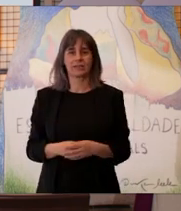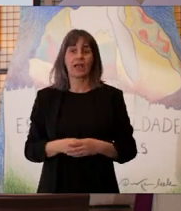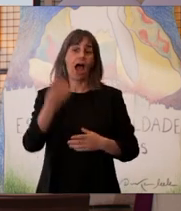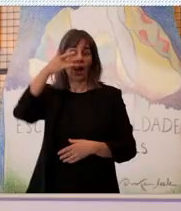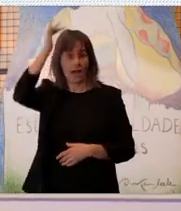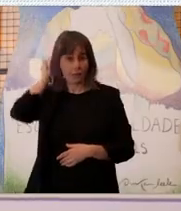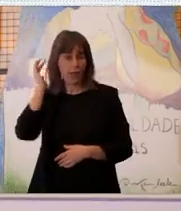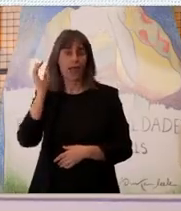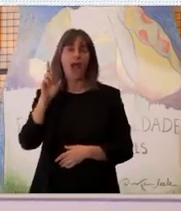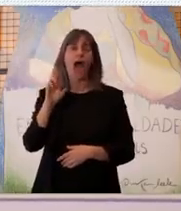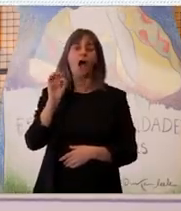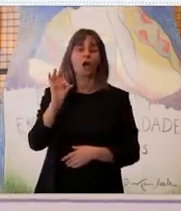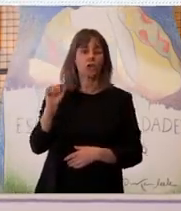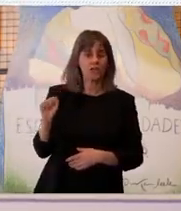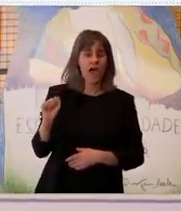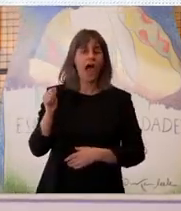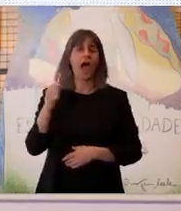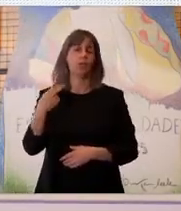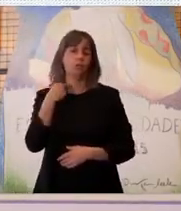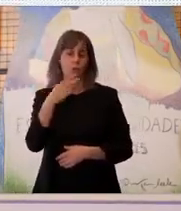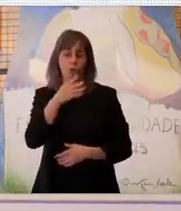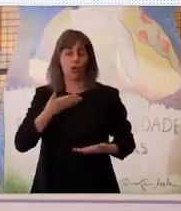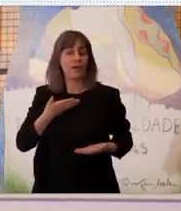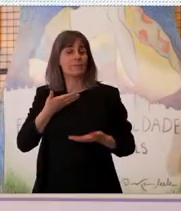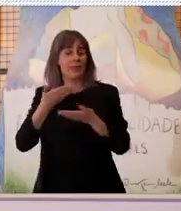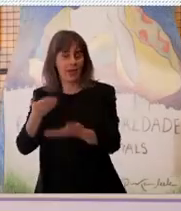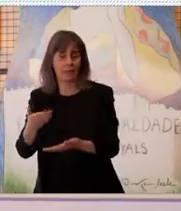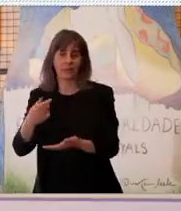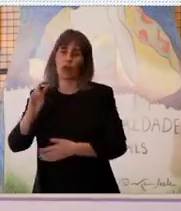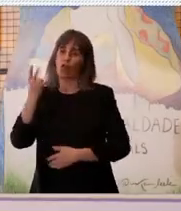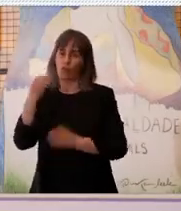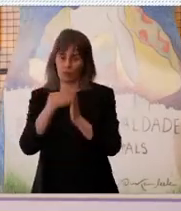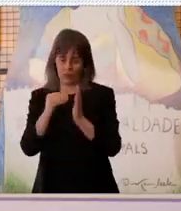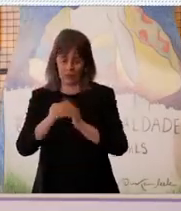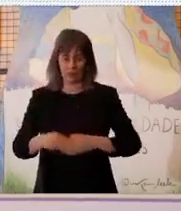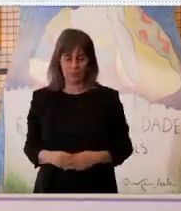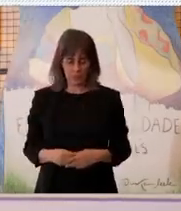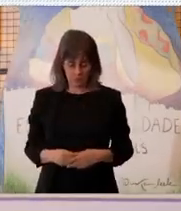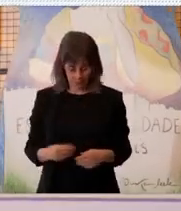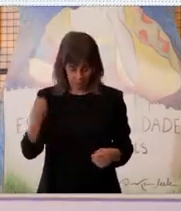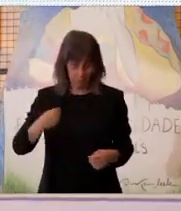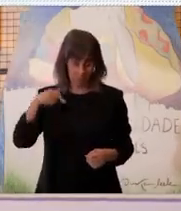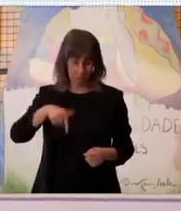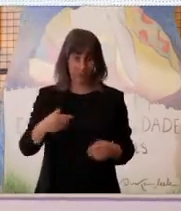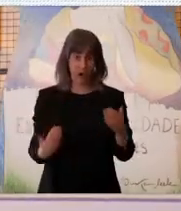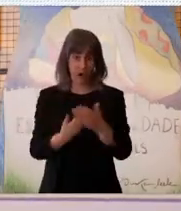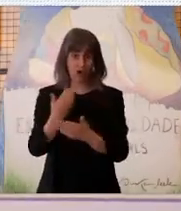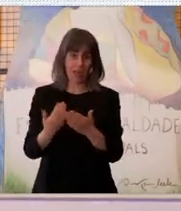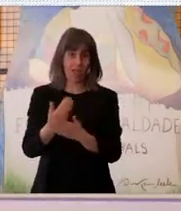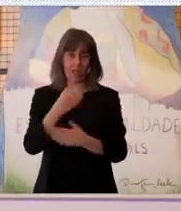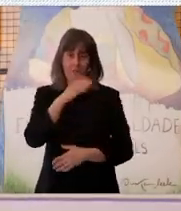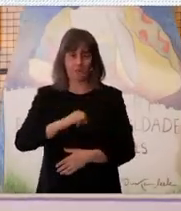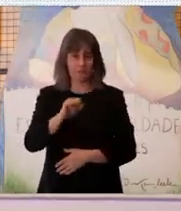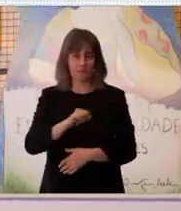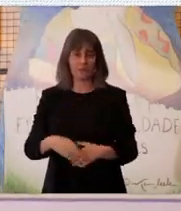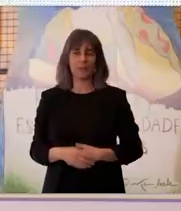Carmela Rosa la diputación por haberme invitado por segundo por segunda vez a esta jornada maravillosa